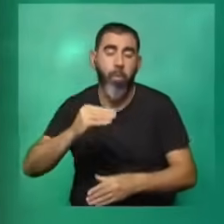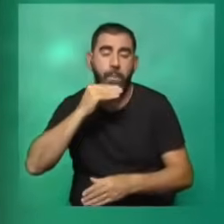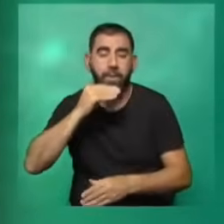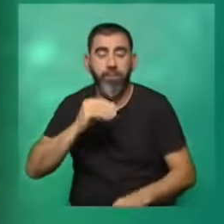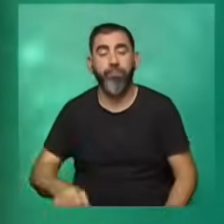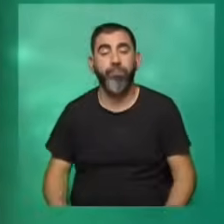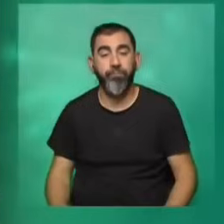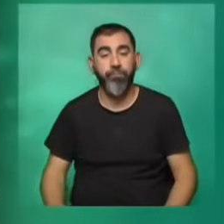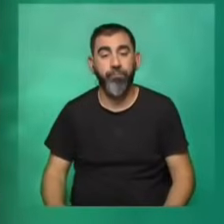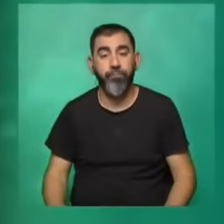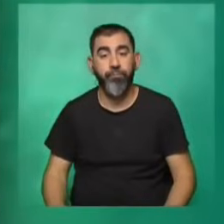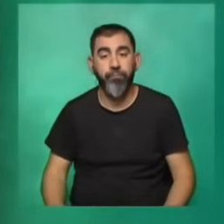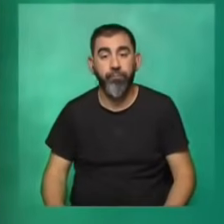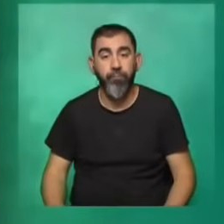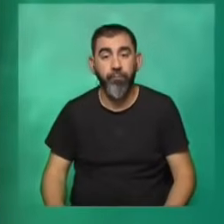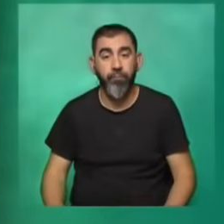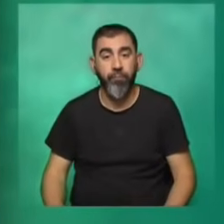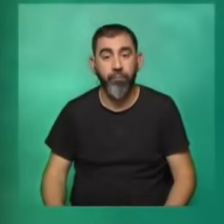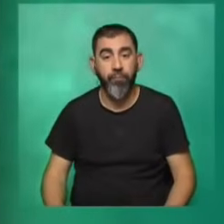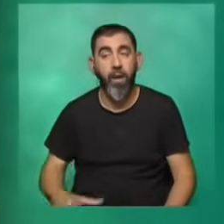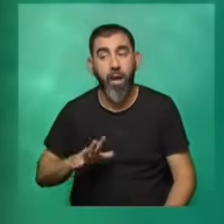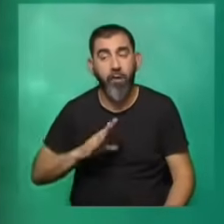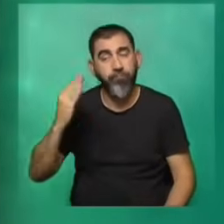masa Me parece que tiene